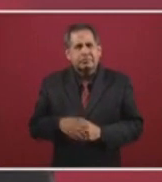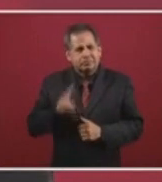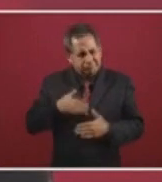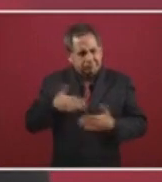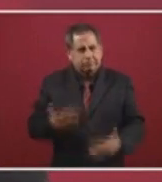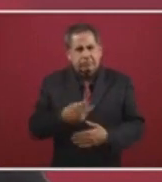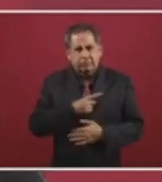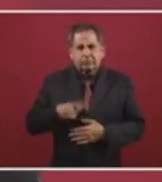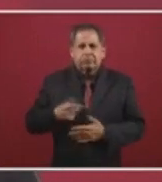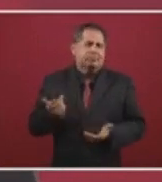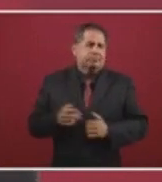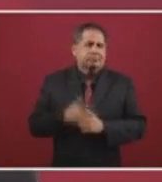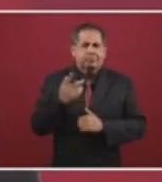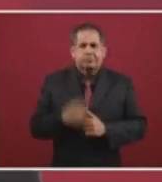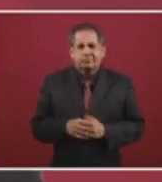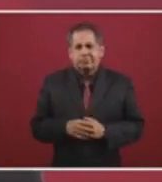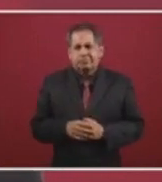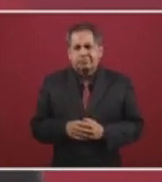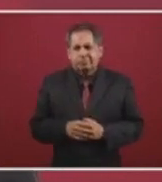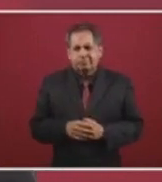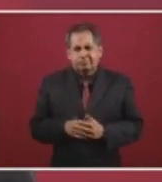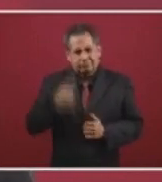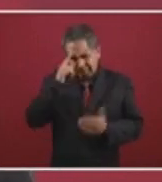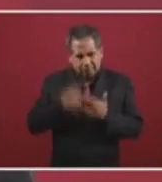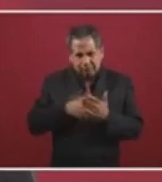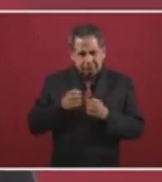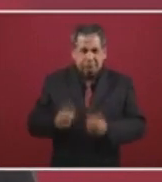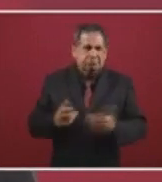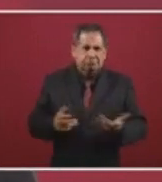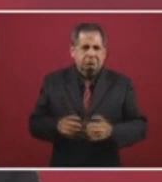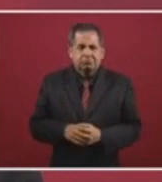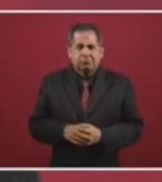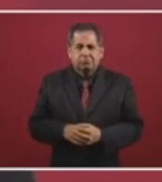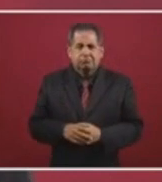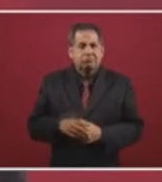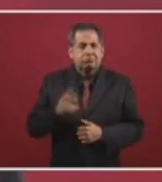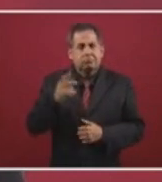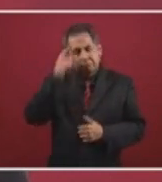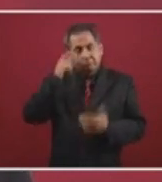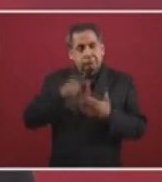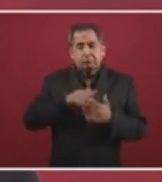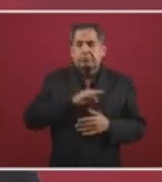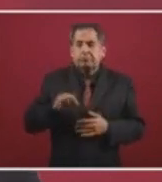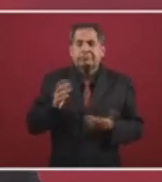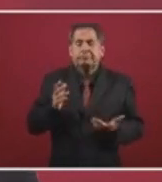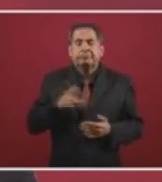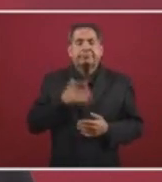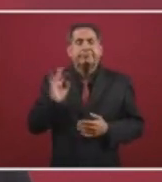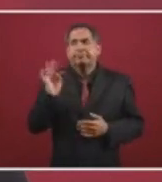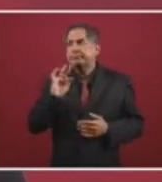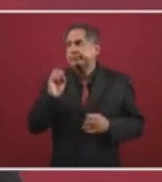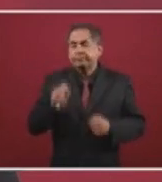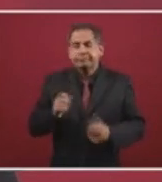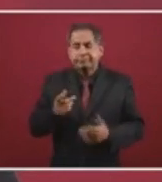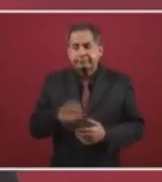sincero, porque les aseguro que podría yo, ¿sí?,